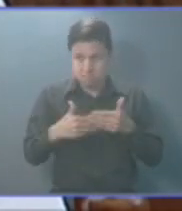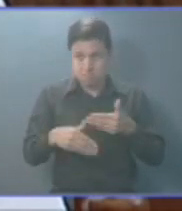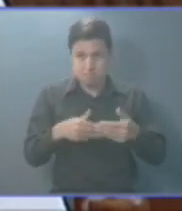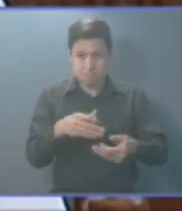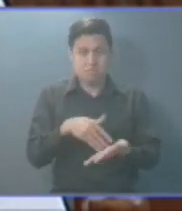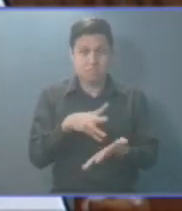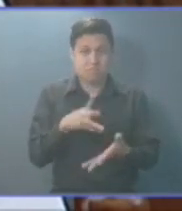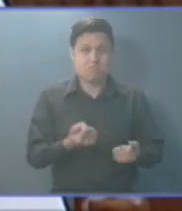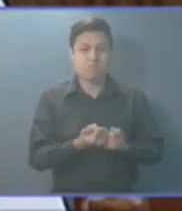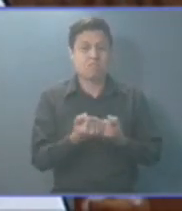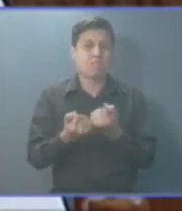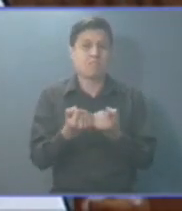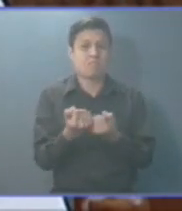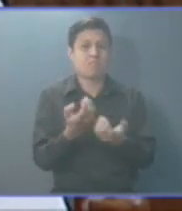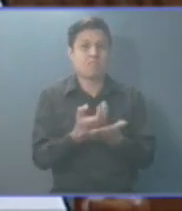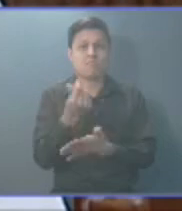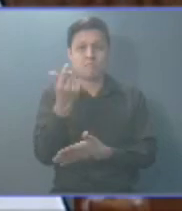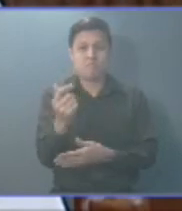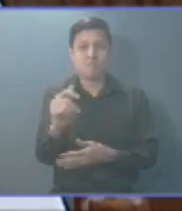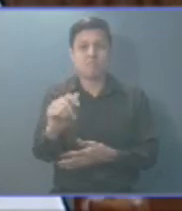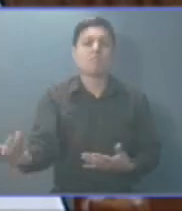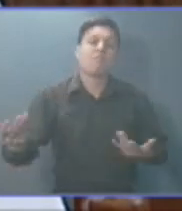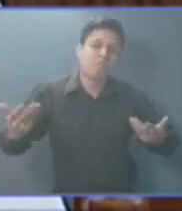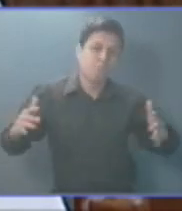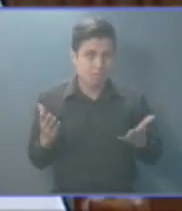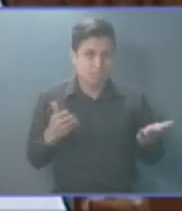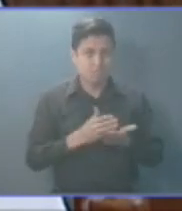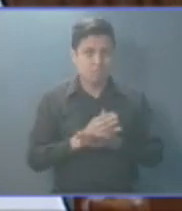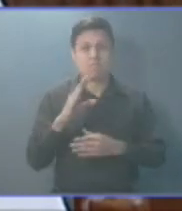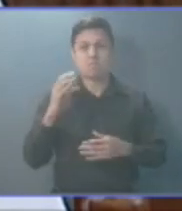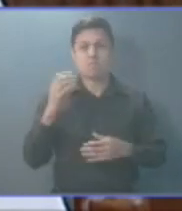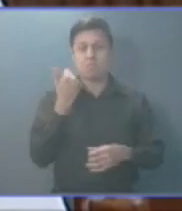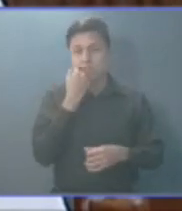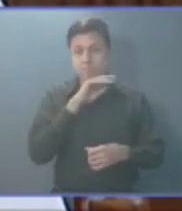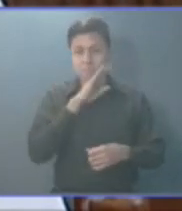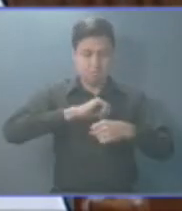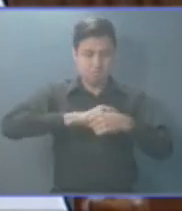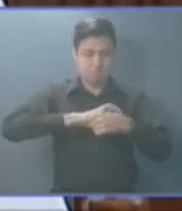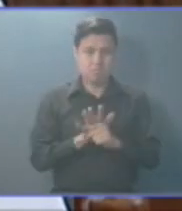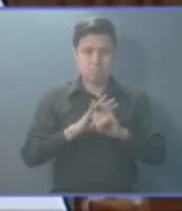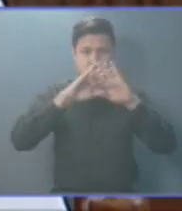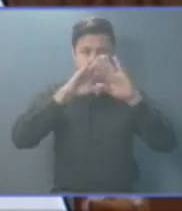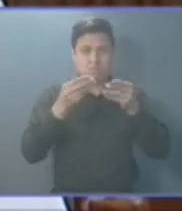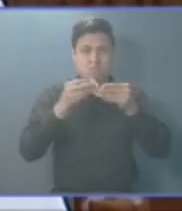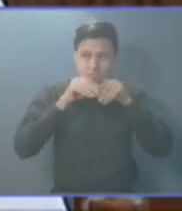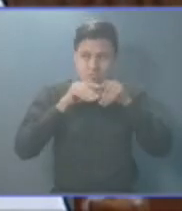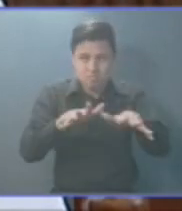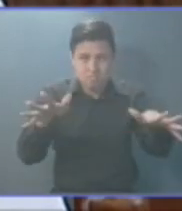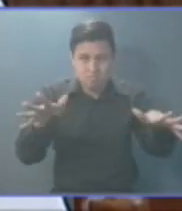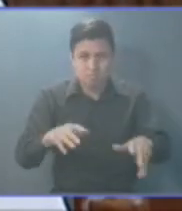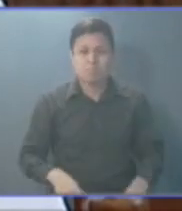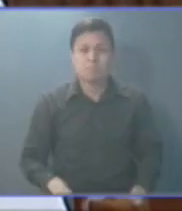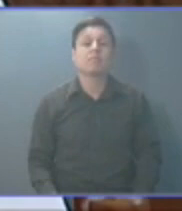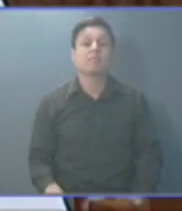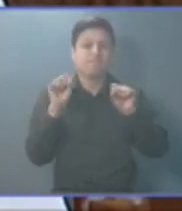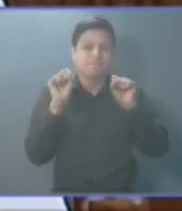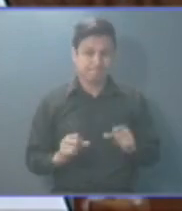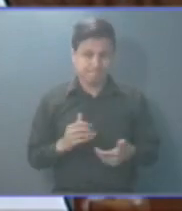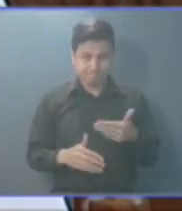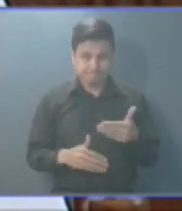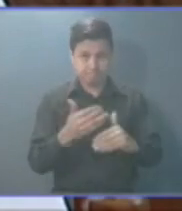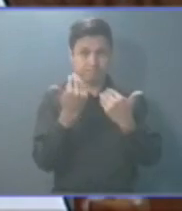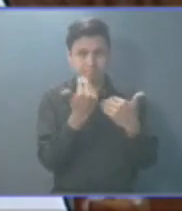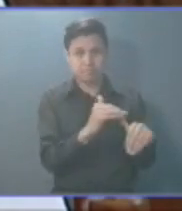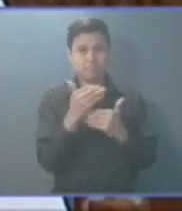crisis sanitaria y económica causada por el COVID-19 en El Salvador, para contener la crisis sanitaria derivada